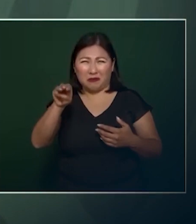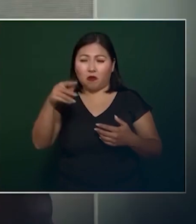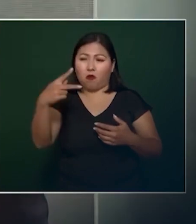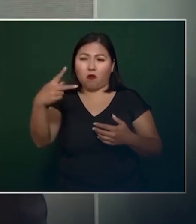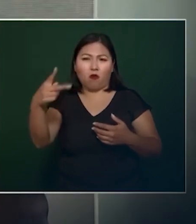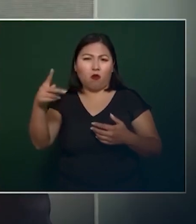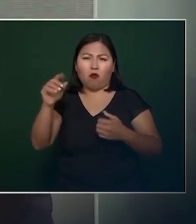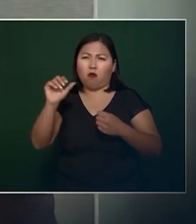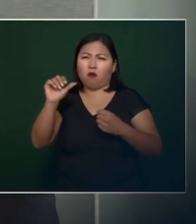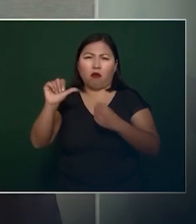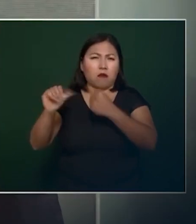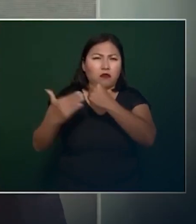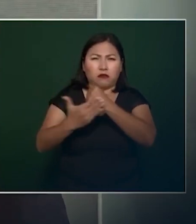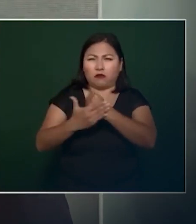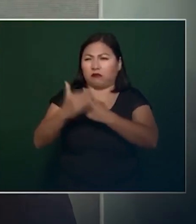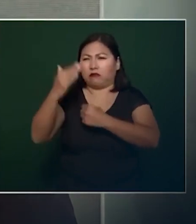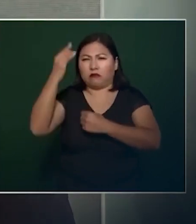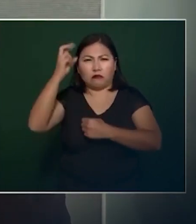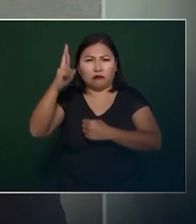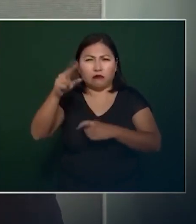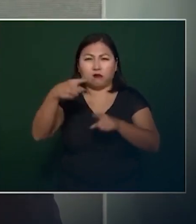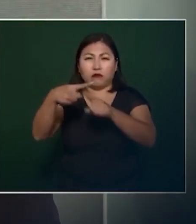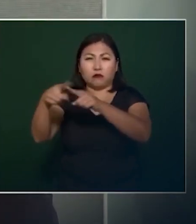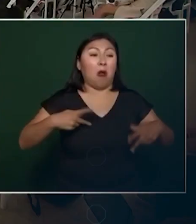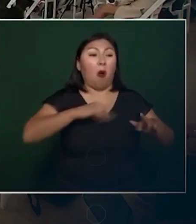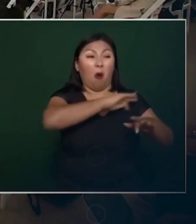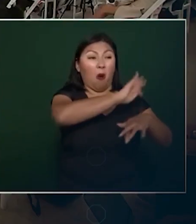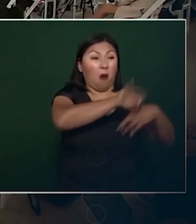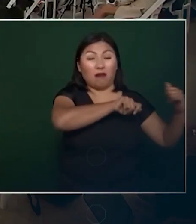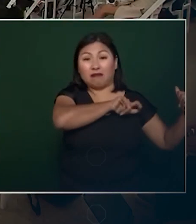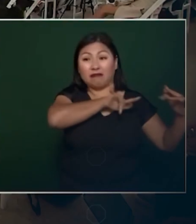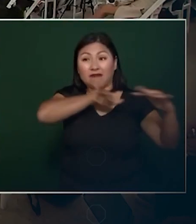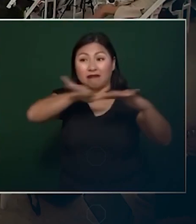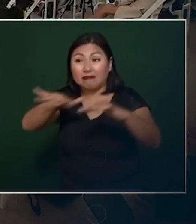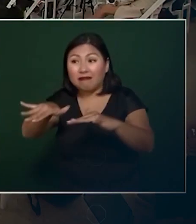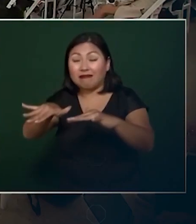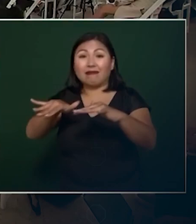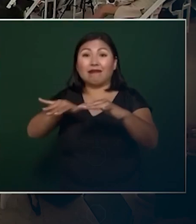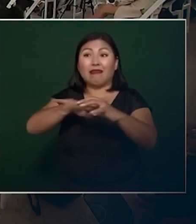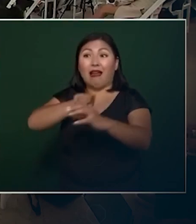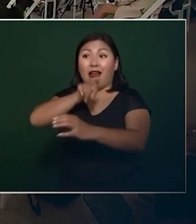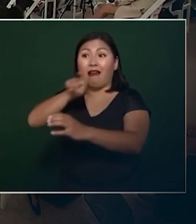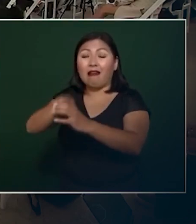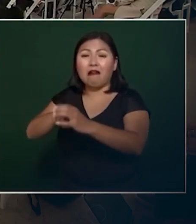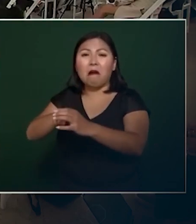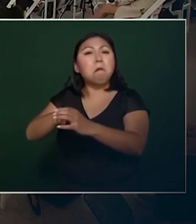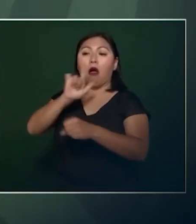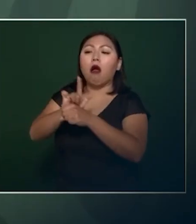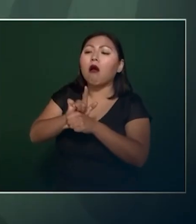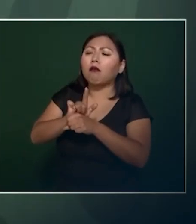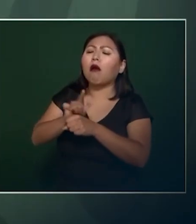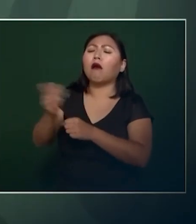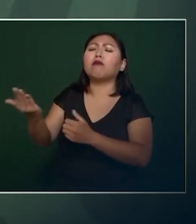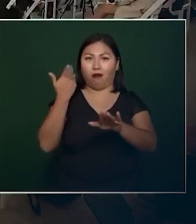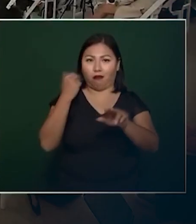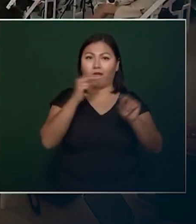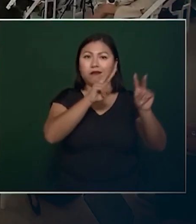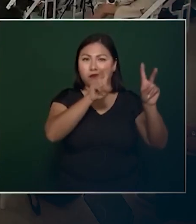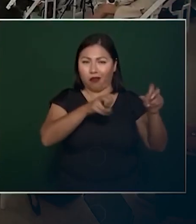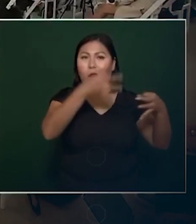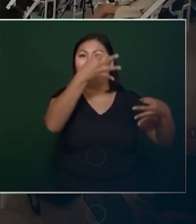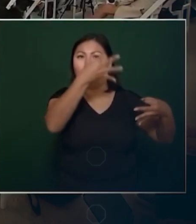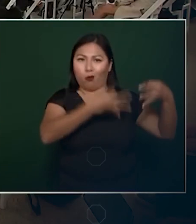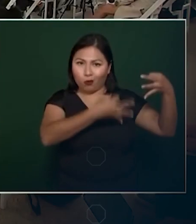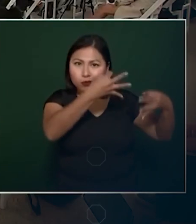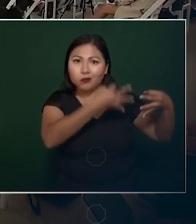la universidad, el acercamiento de la universidad al pueblo. Se ha vuelto una universidad elitista, al grado que